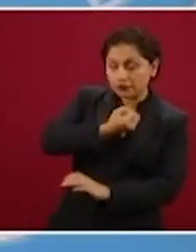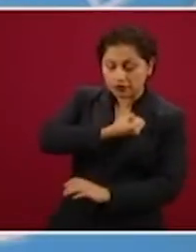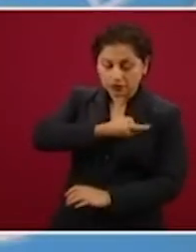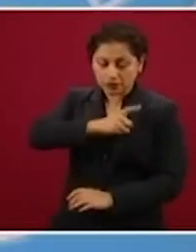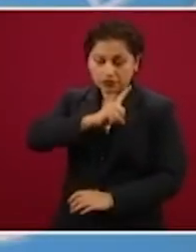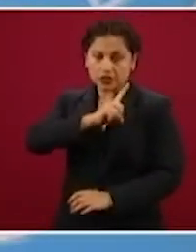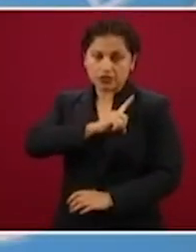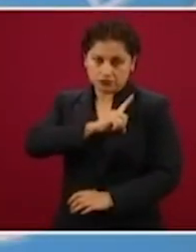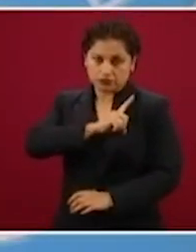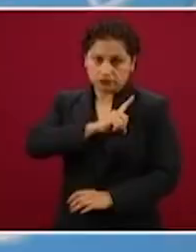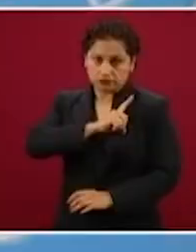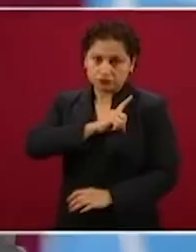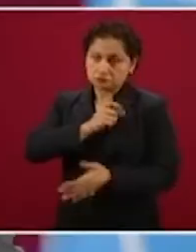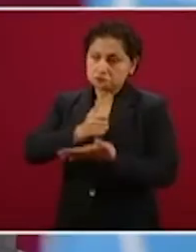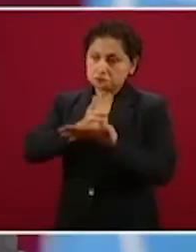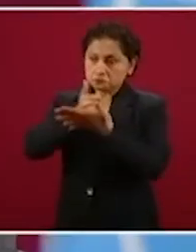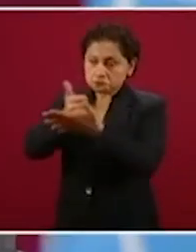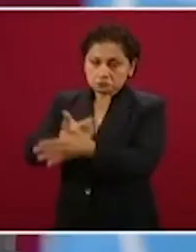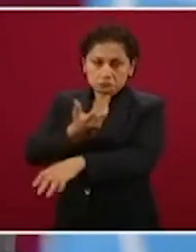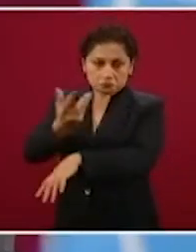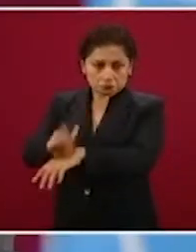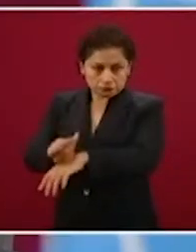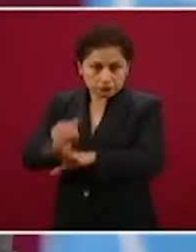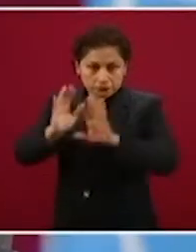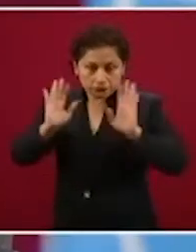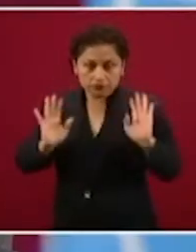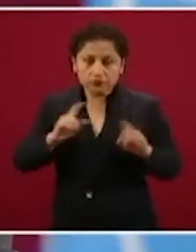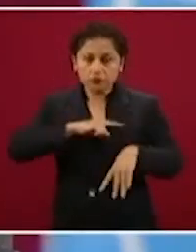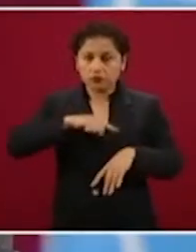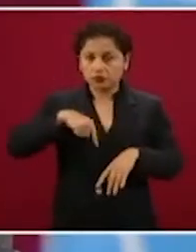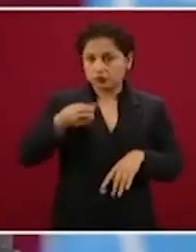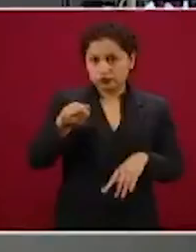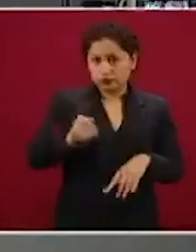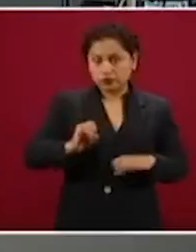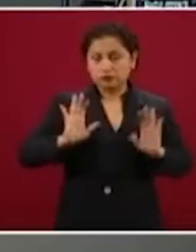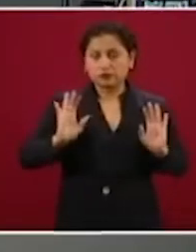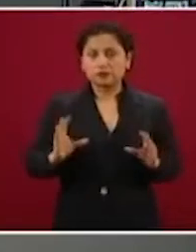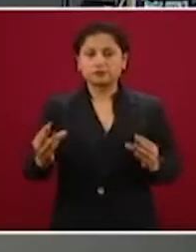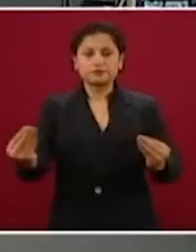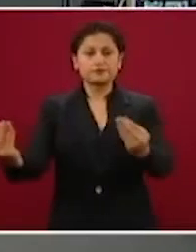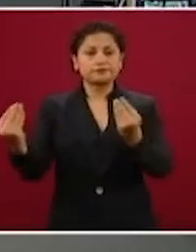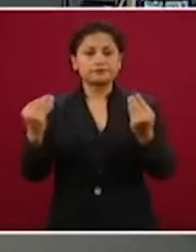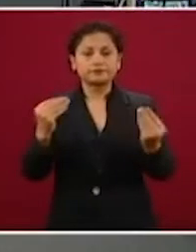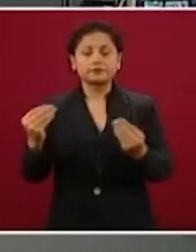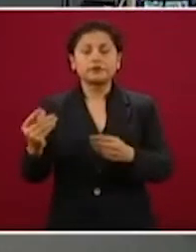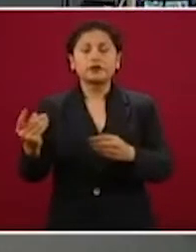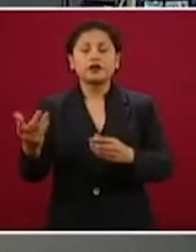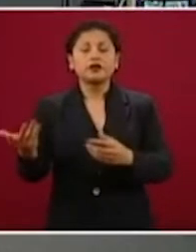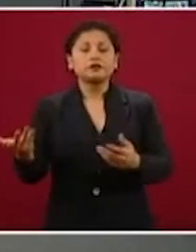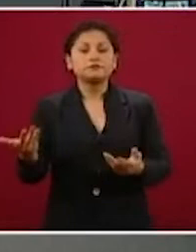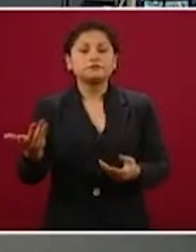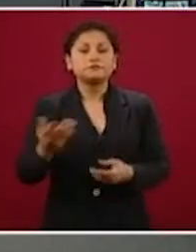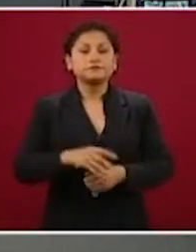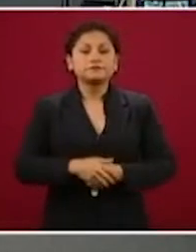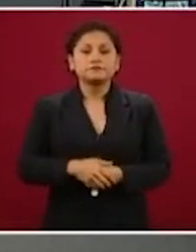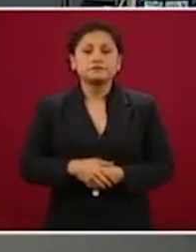por su solidaridad. Con información de Sharon Smog, Canal 14.